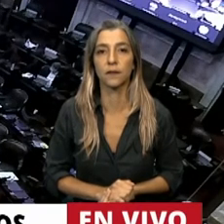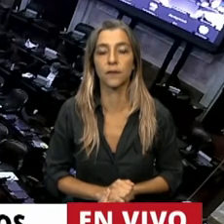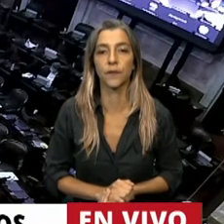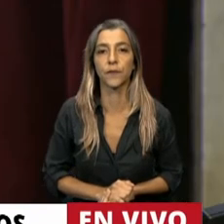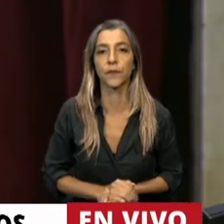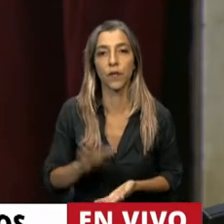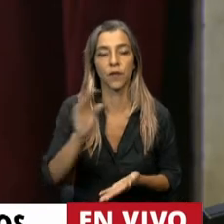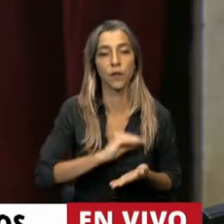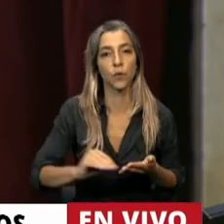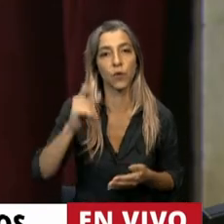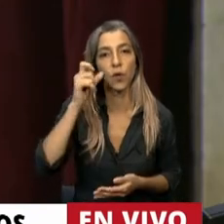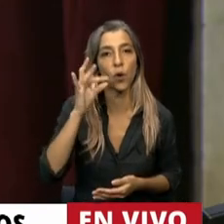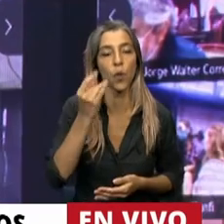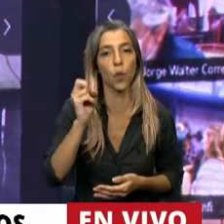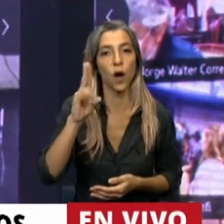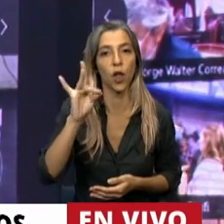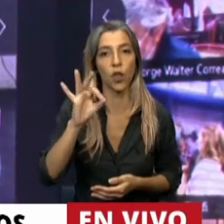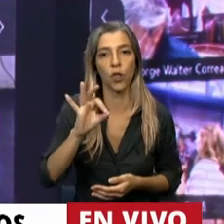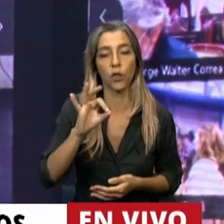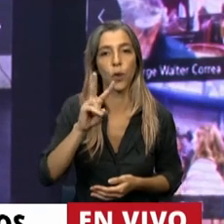diputado eduardo valdés